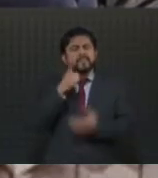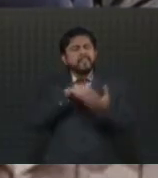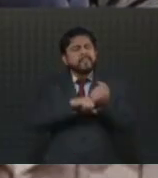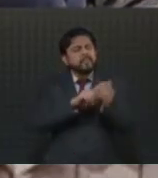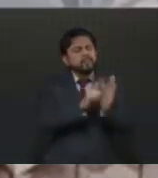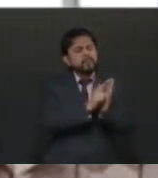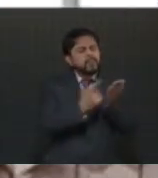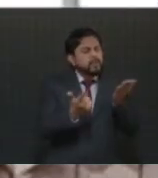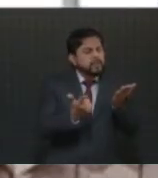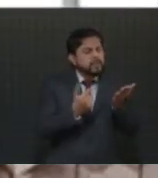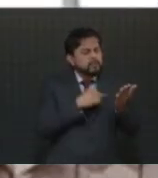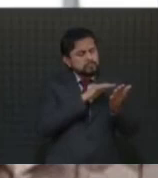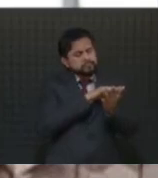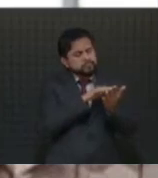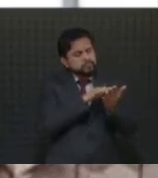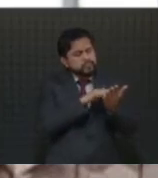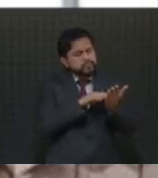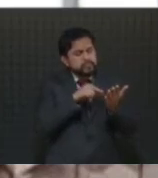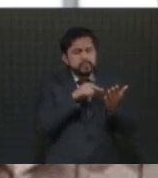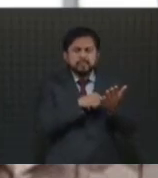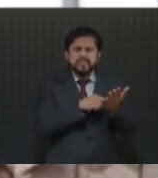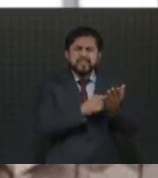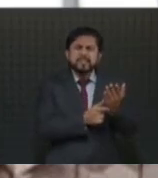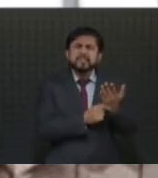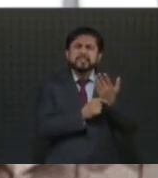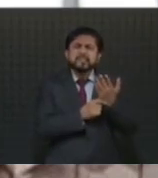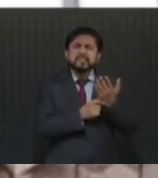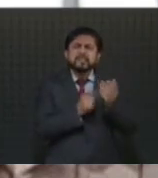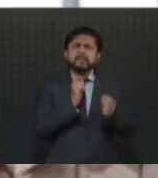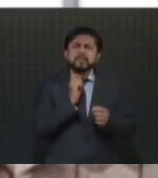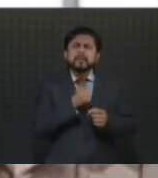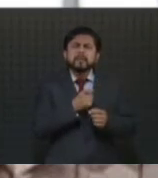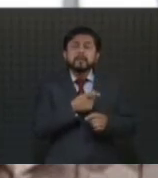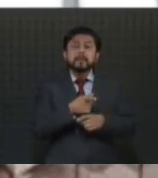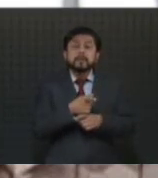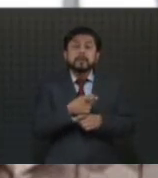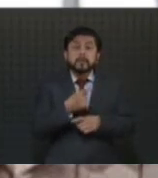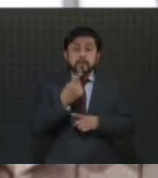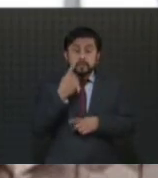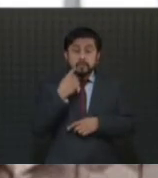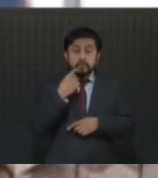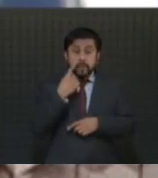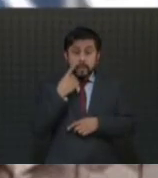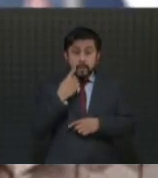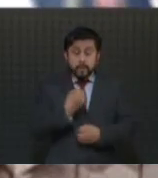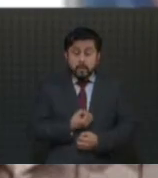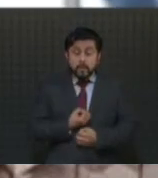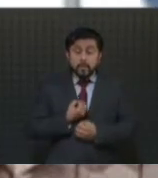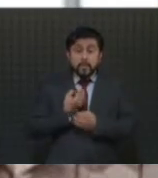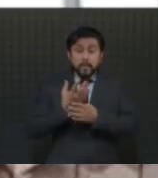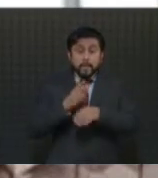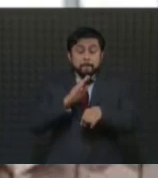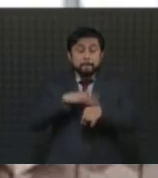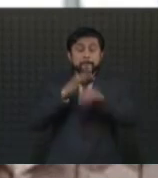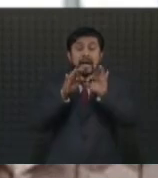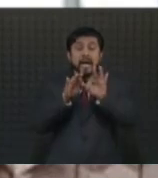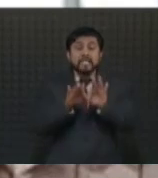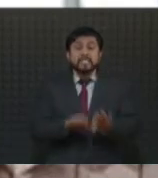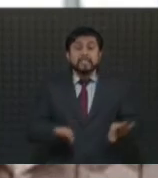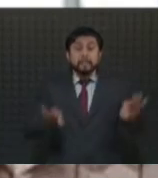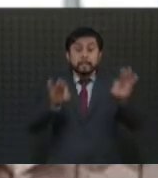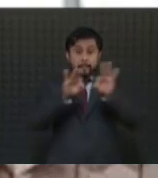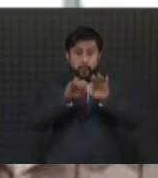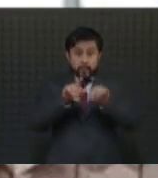en el libro hace una gran reflexión, que dice que lo más importante en esta